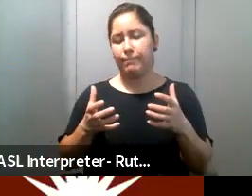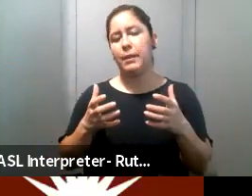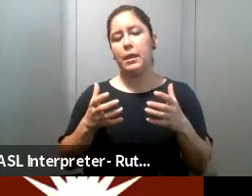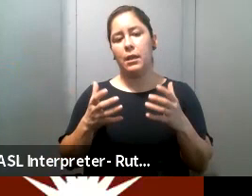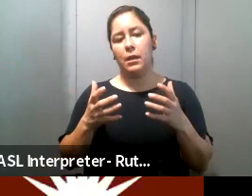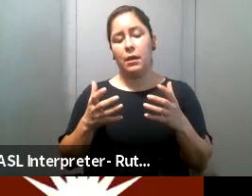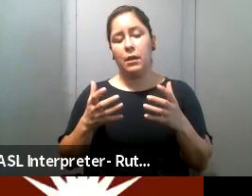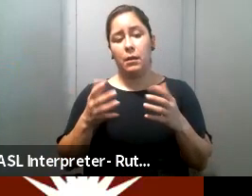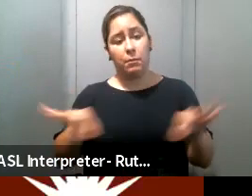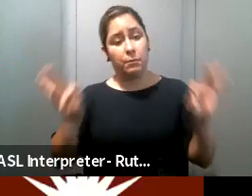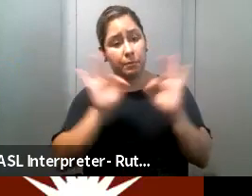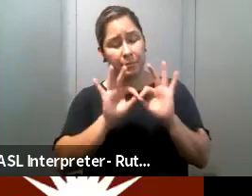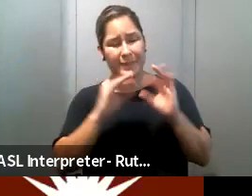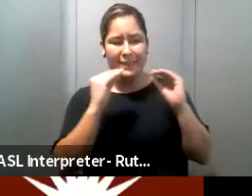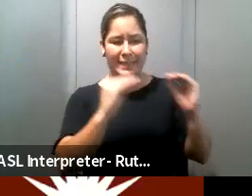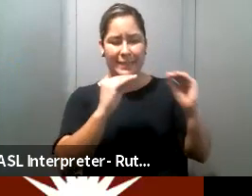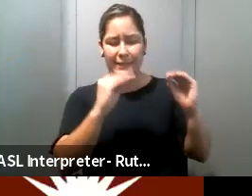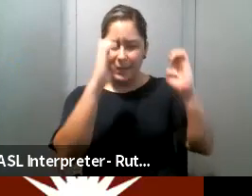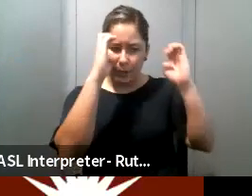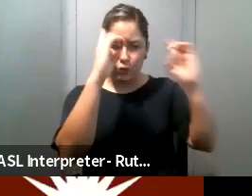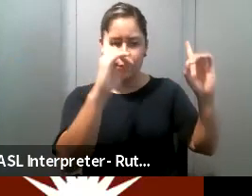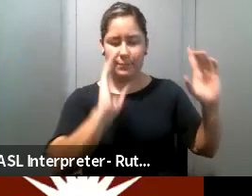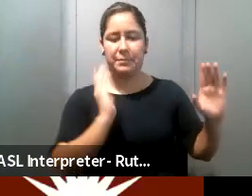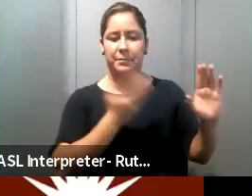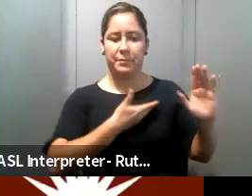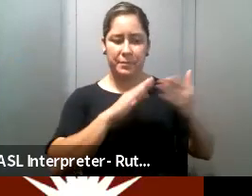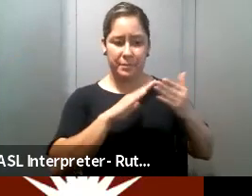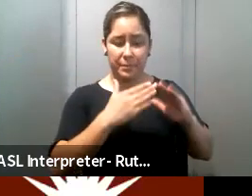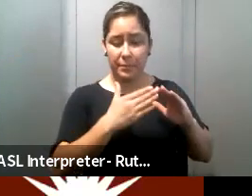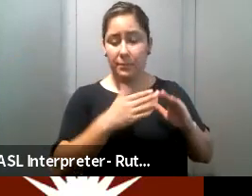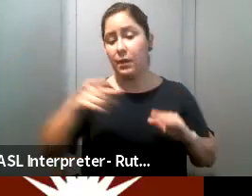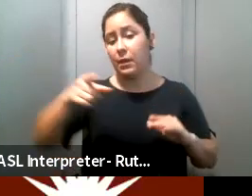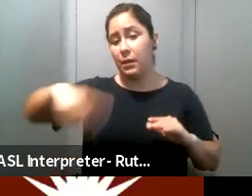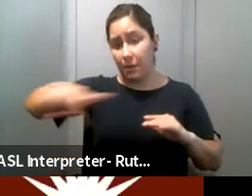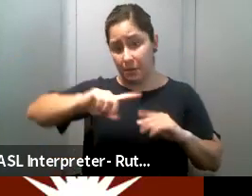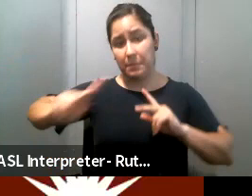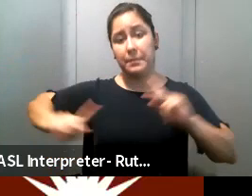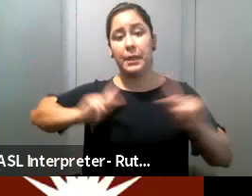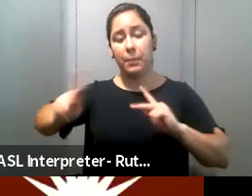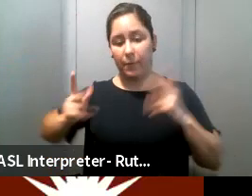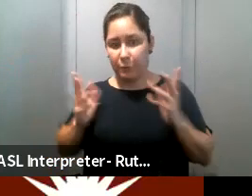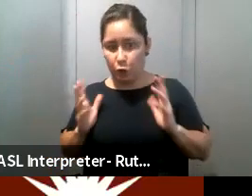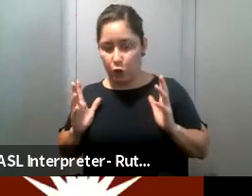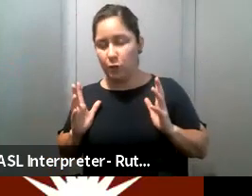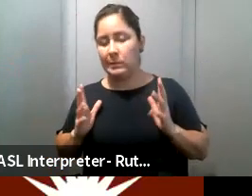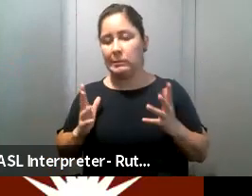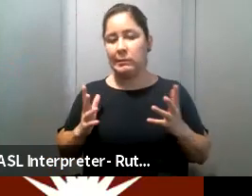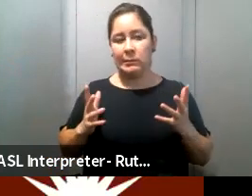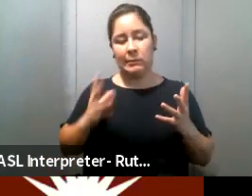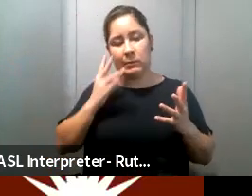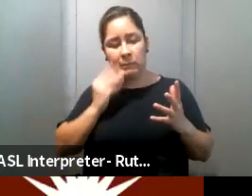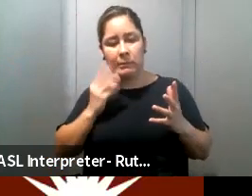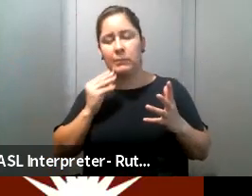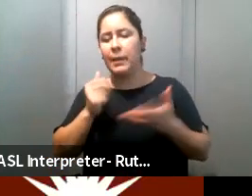informada y guiar y conectar a inmigrantes sobrevivientes de asalto sexual a organizaciones que pueden ofrecer esos recursos de salud mental,